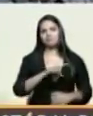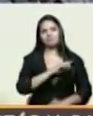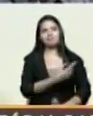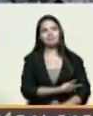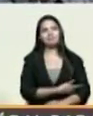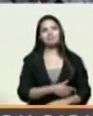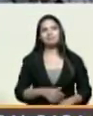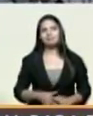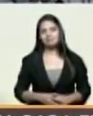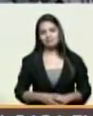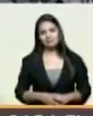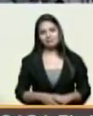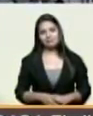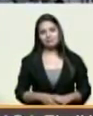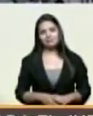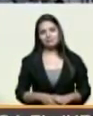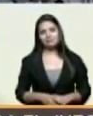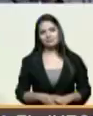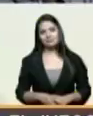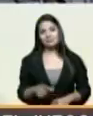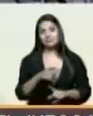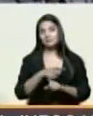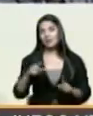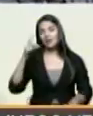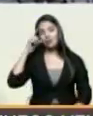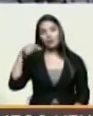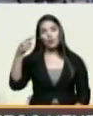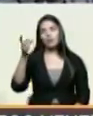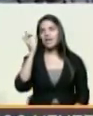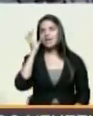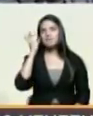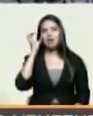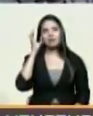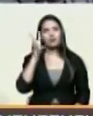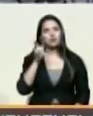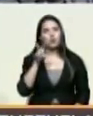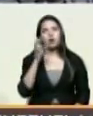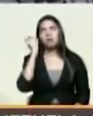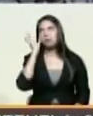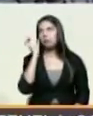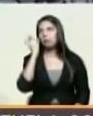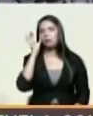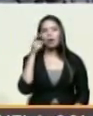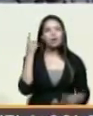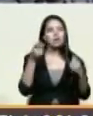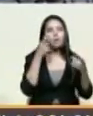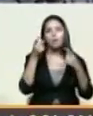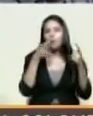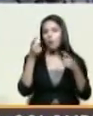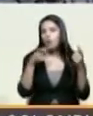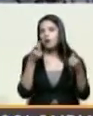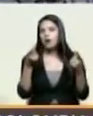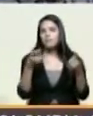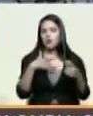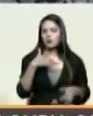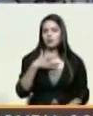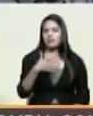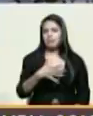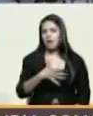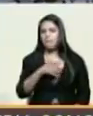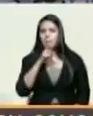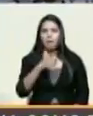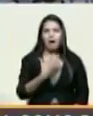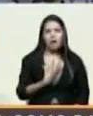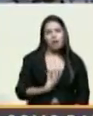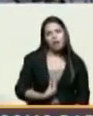hacerlo. Pero todos los días nos inventan algo nuevo. Y buscan los mecanismos para que uno se sienta